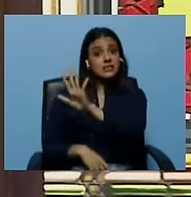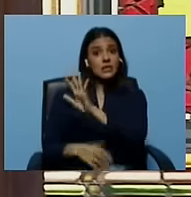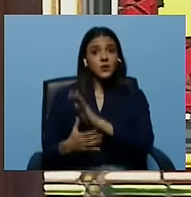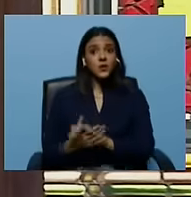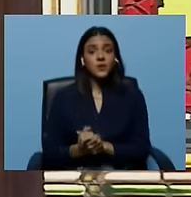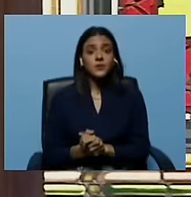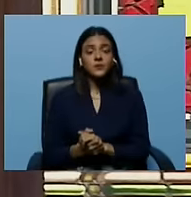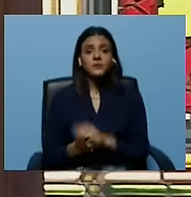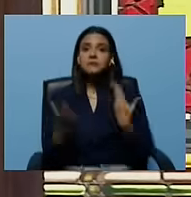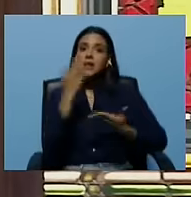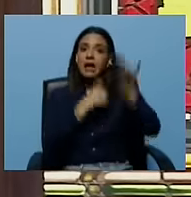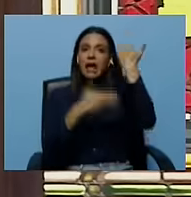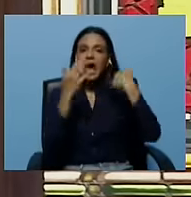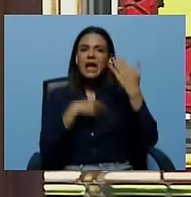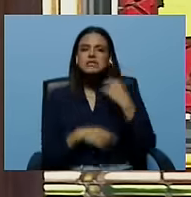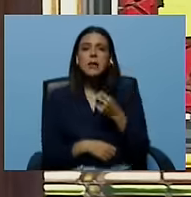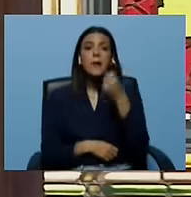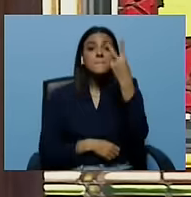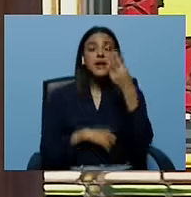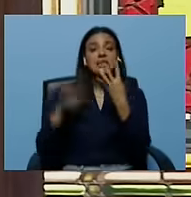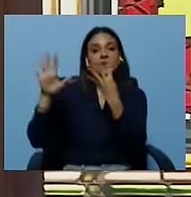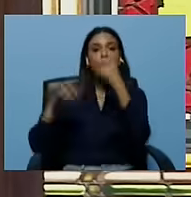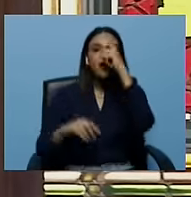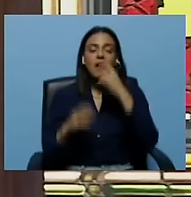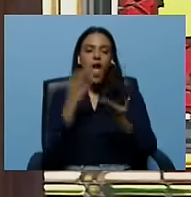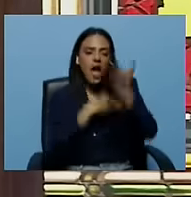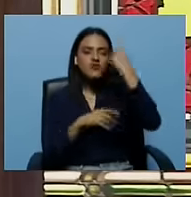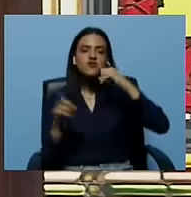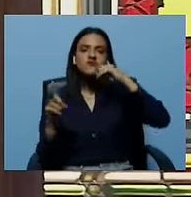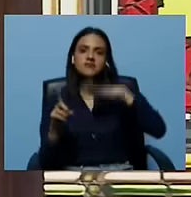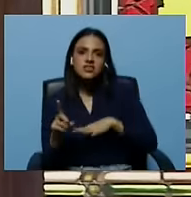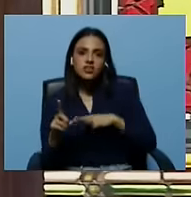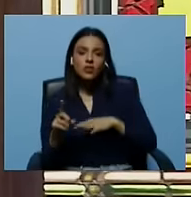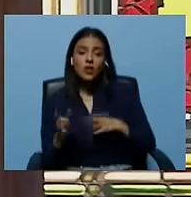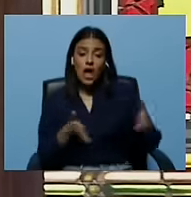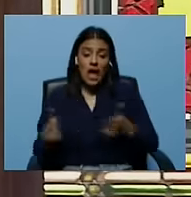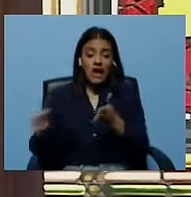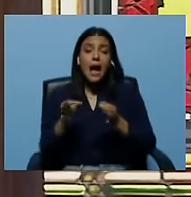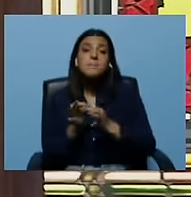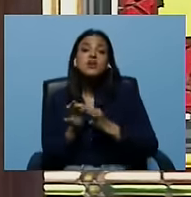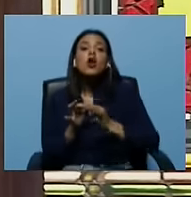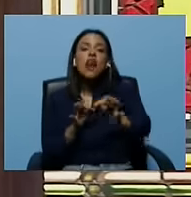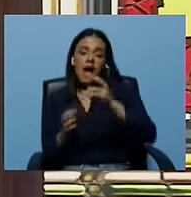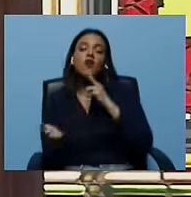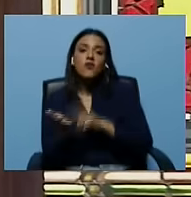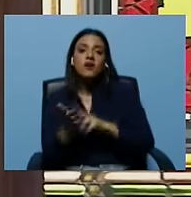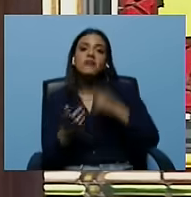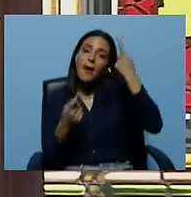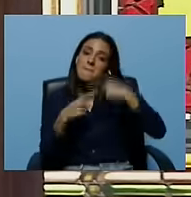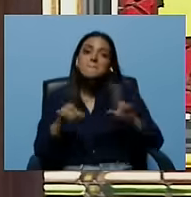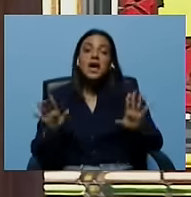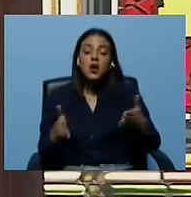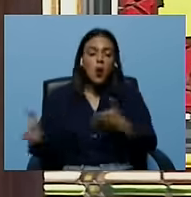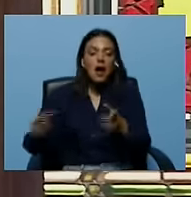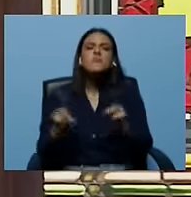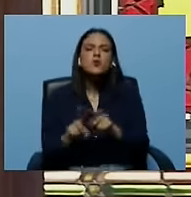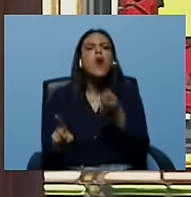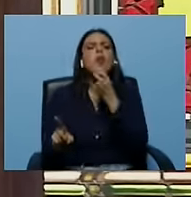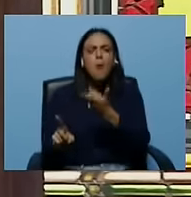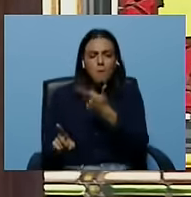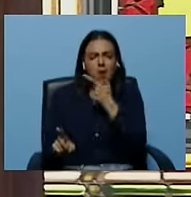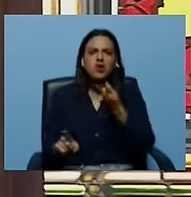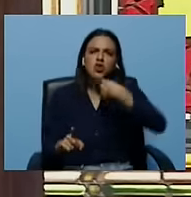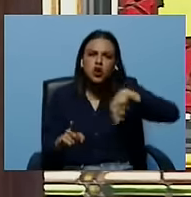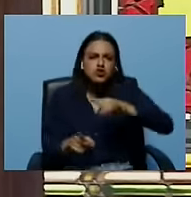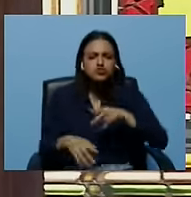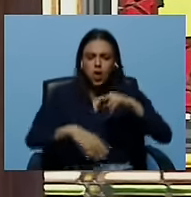1995, hace 29 años. El camino se ha hecho largo, pero ha sido muy bonito todo este camino. Y si ha sido bonito lo que hemos